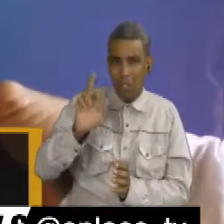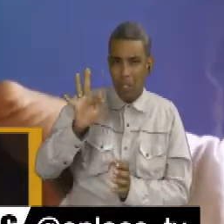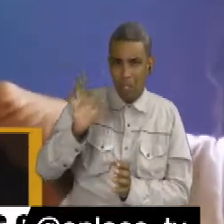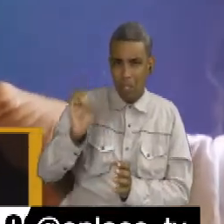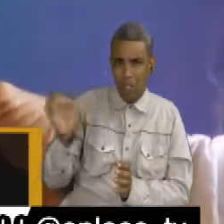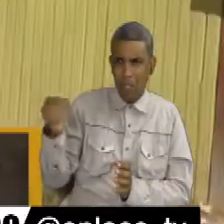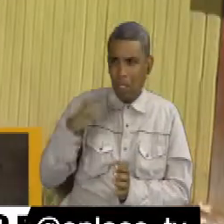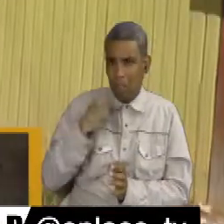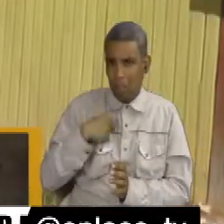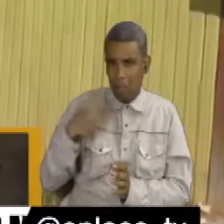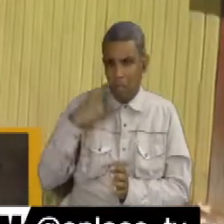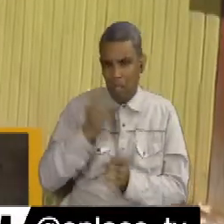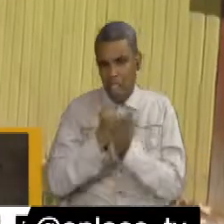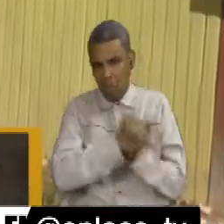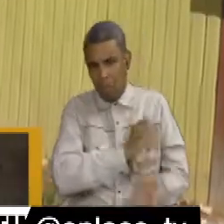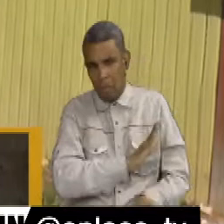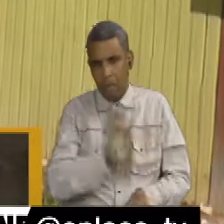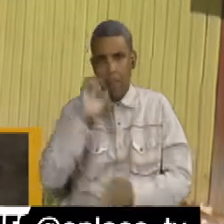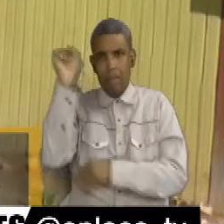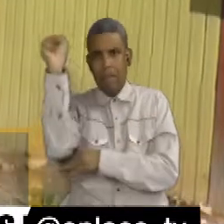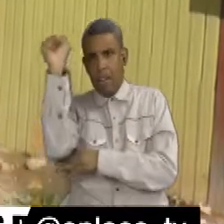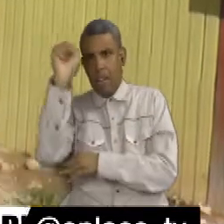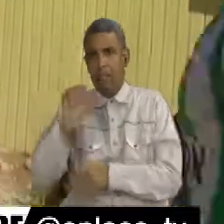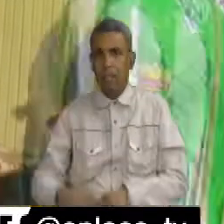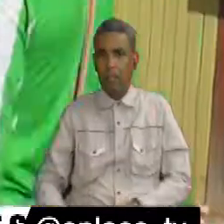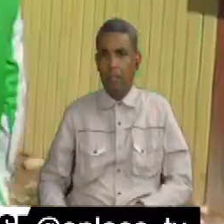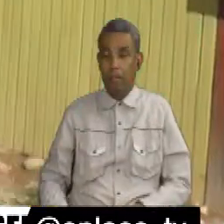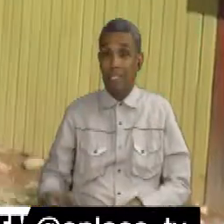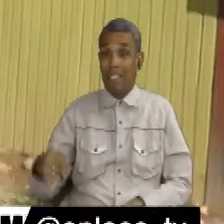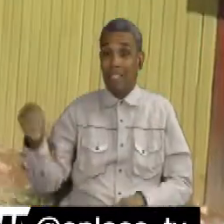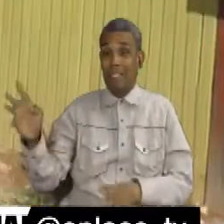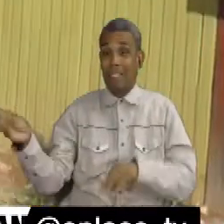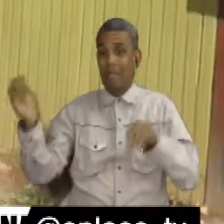carro, lo del ejército. Al lugar no podrán volver porque es zona de alto riesgo.